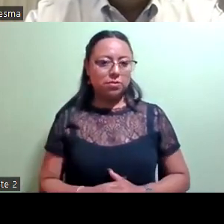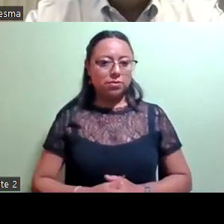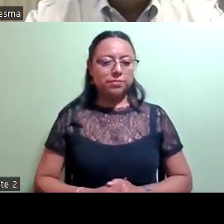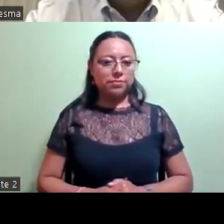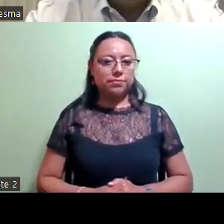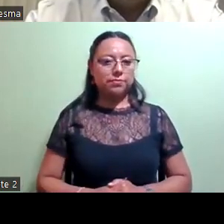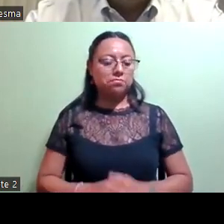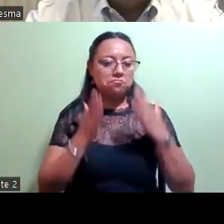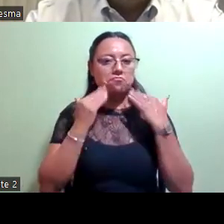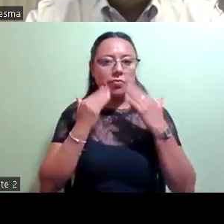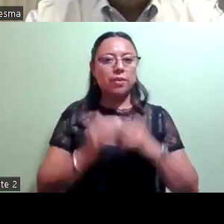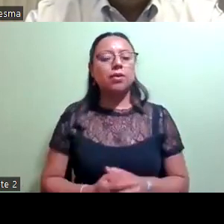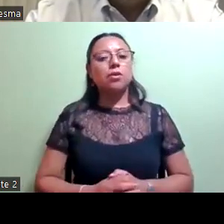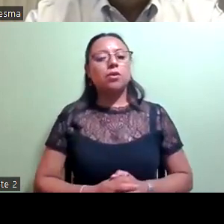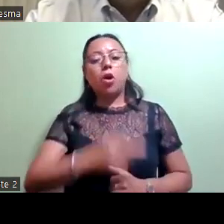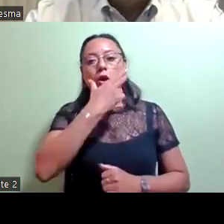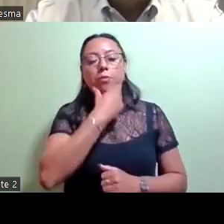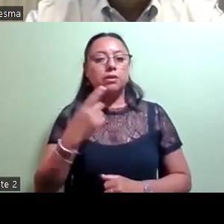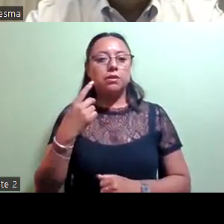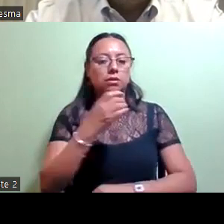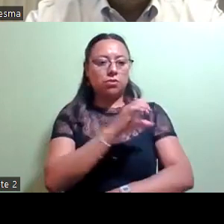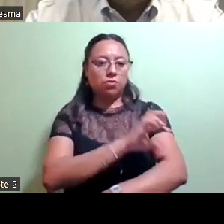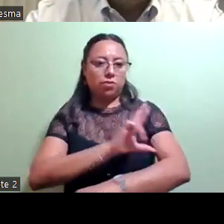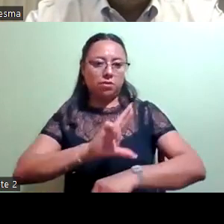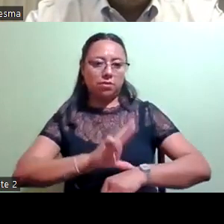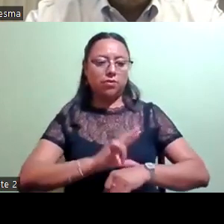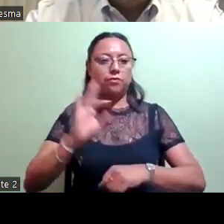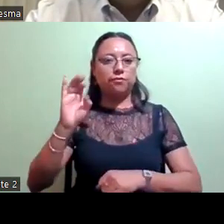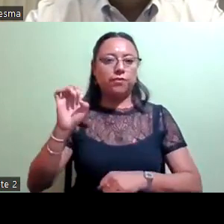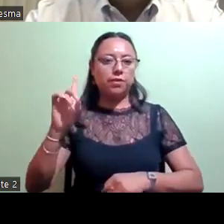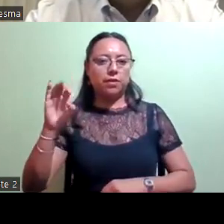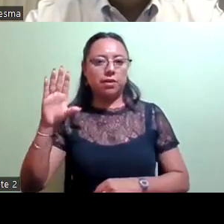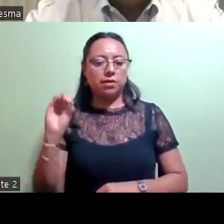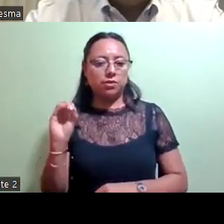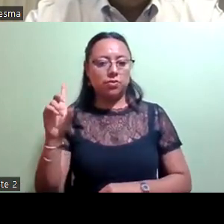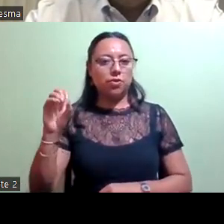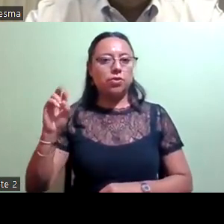Miriam no se encuentra. Diputado coordinador Federico Dorín Cázar. Dorín en pro.